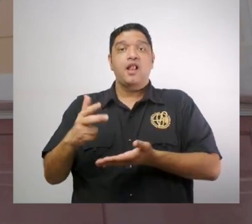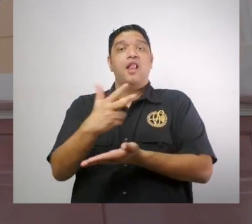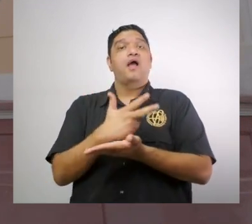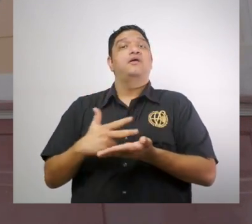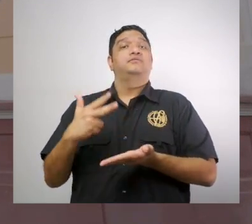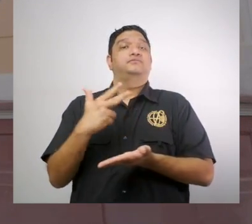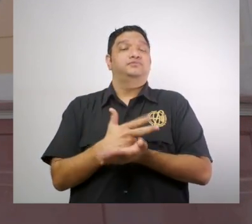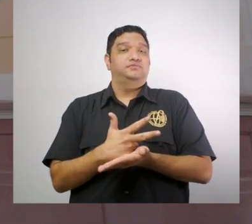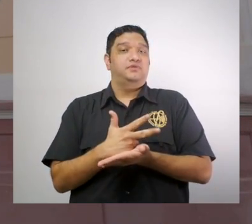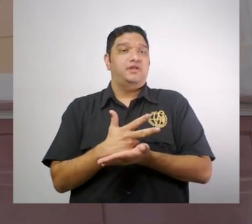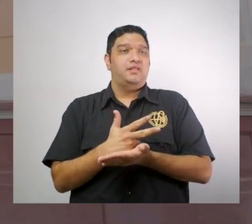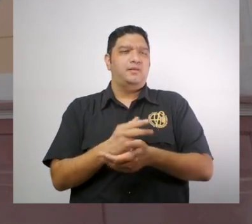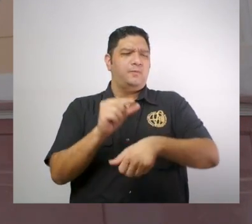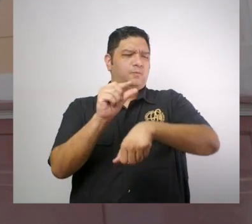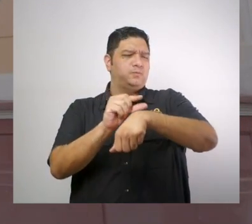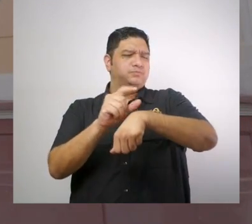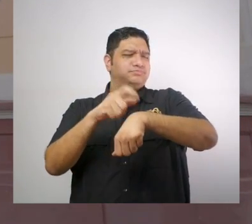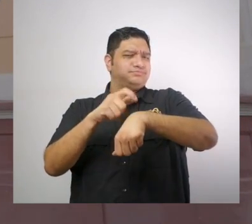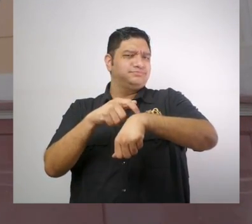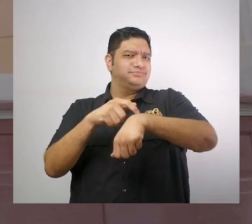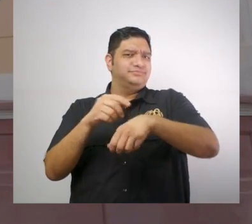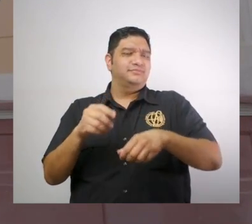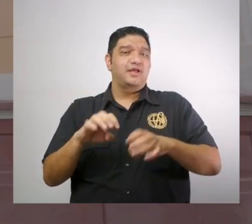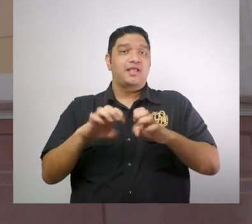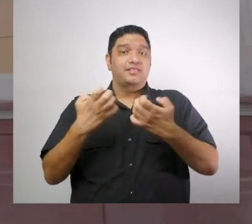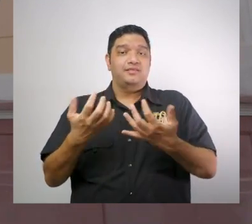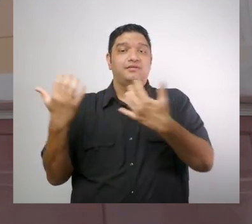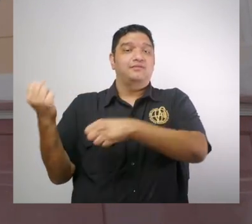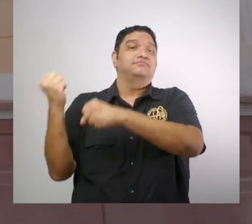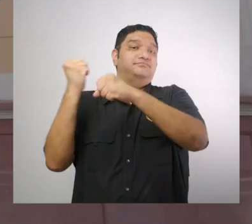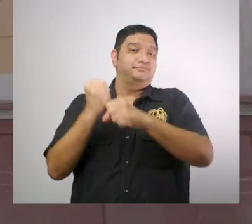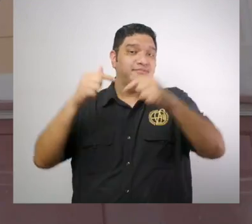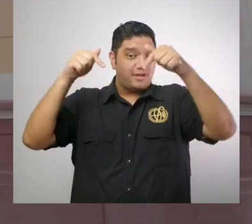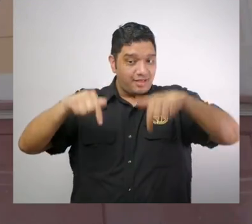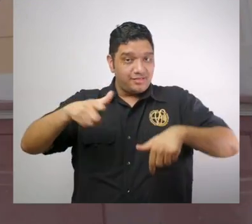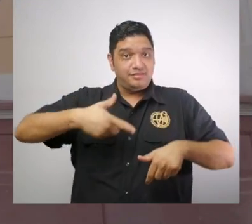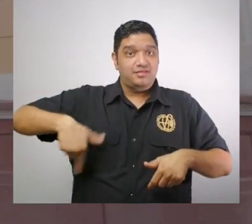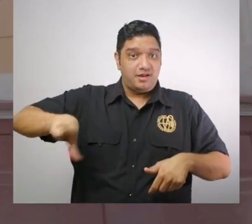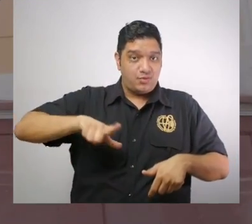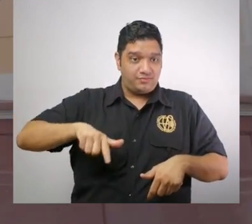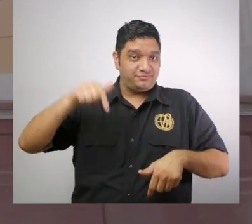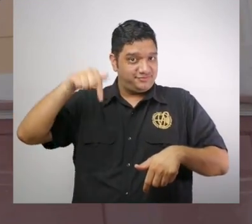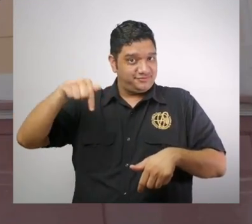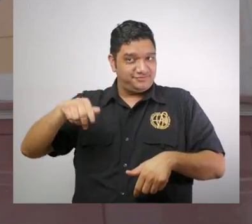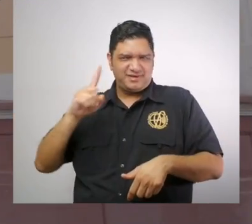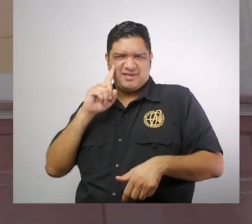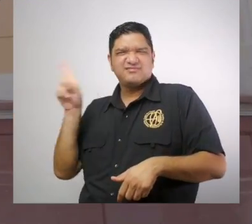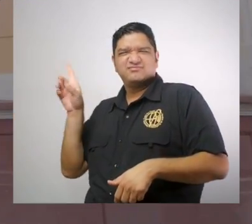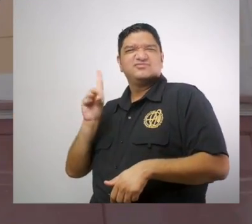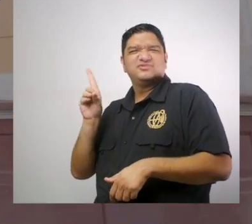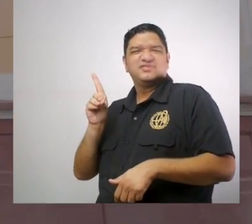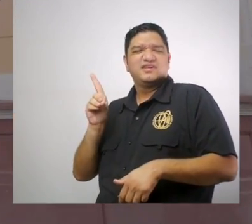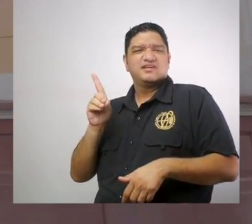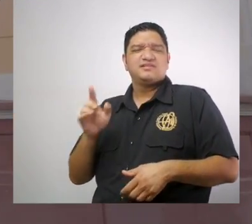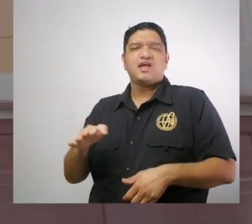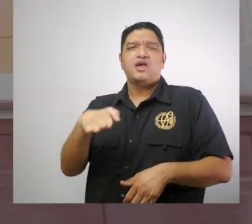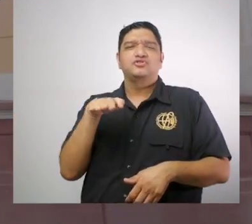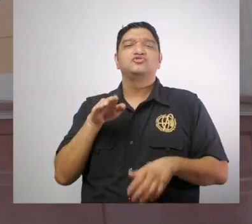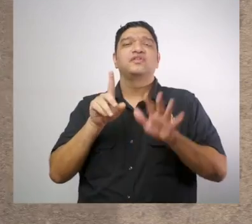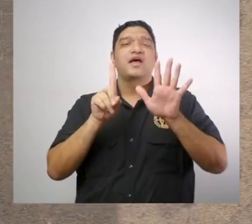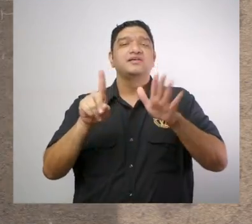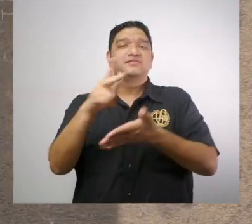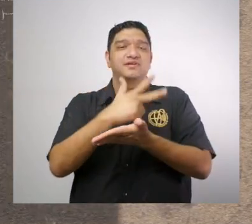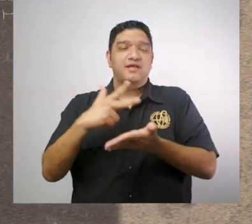capital provisional está constituida en este lugar. En septiembre se